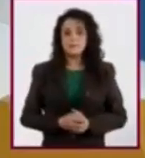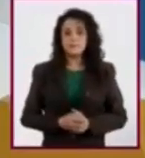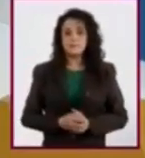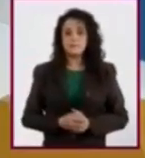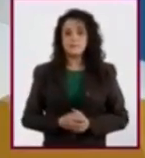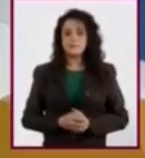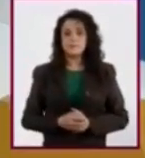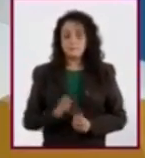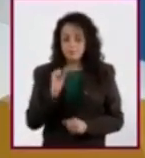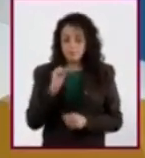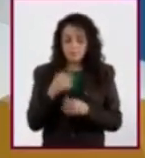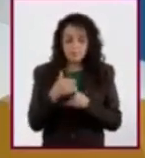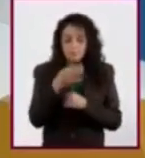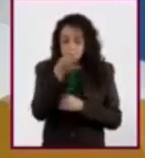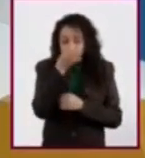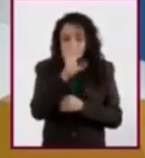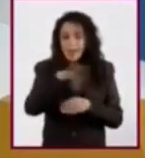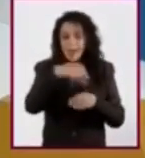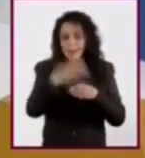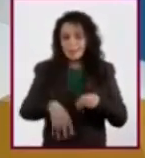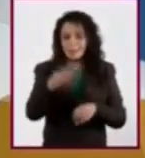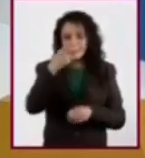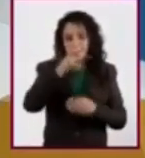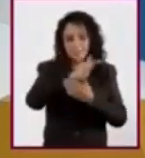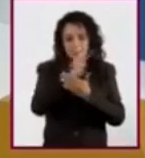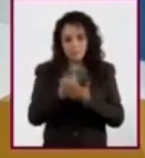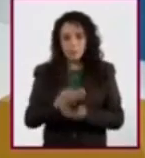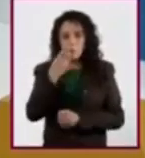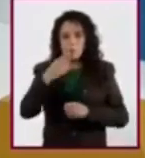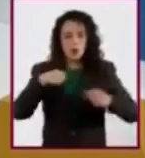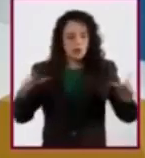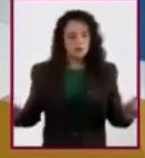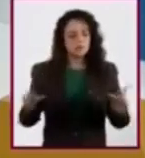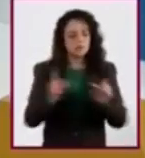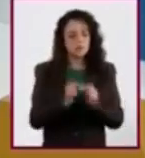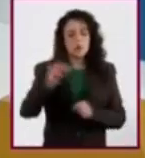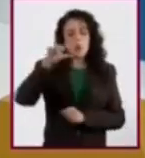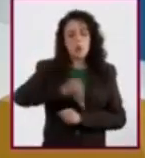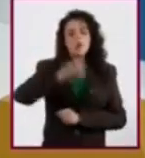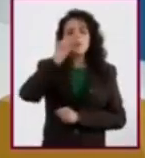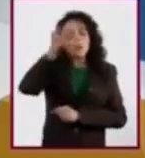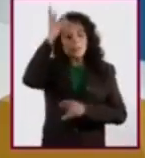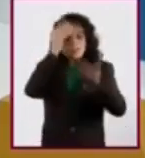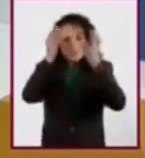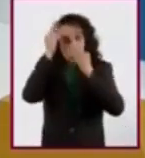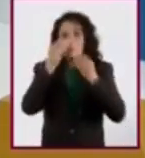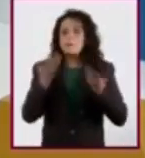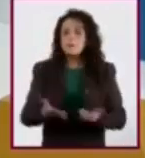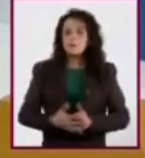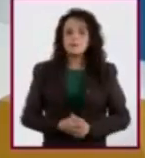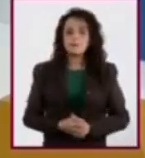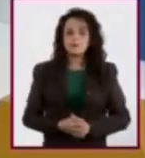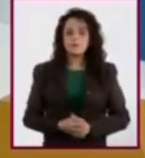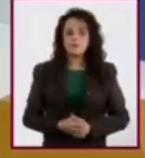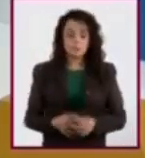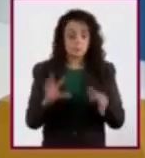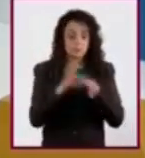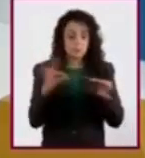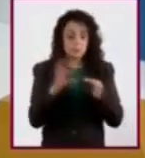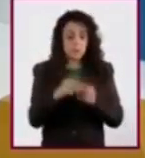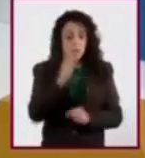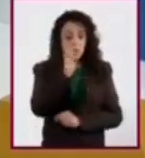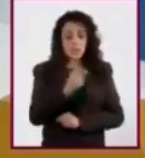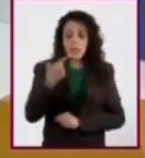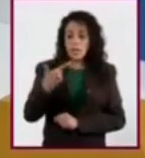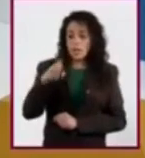Estamos por terminar, así que haré una recapitulación de lo que vimos en esta sesión. Se describió qué es el